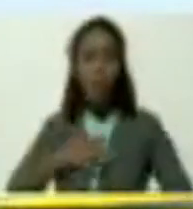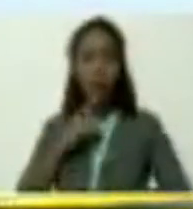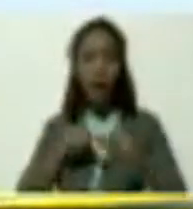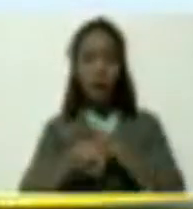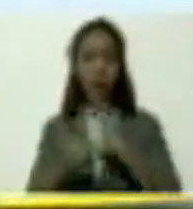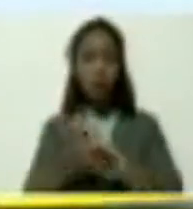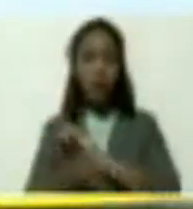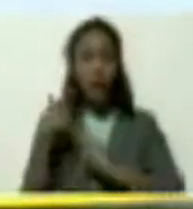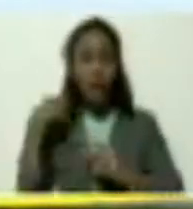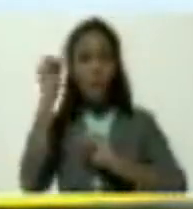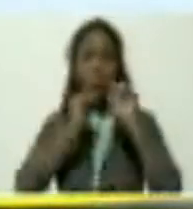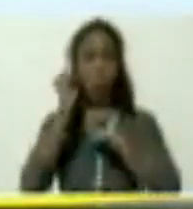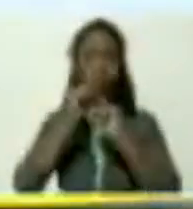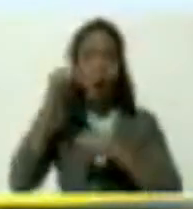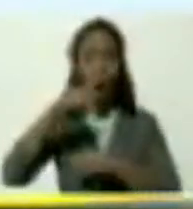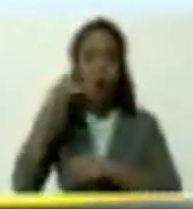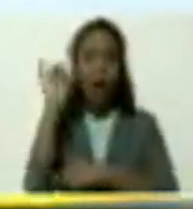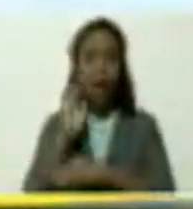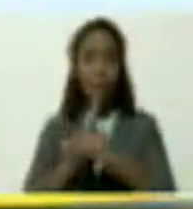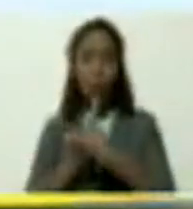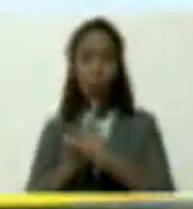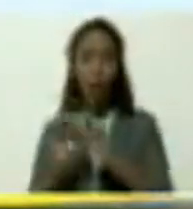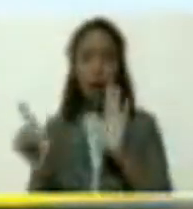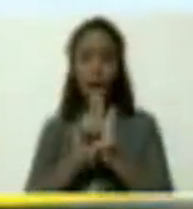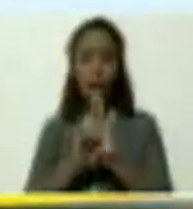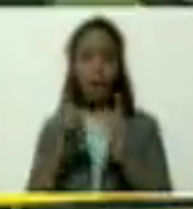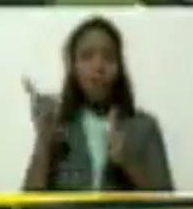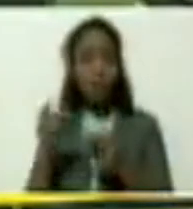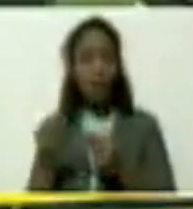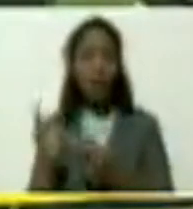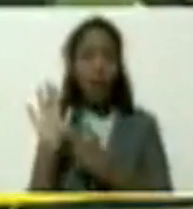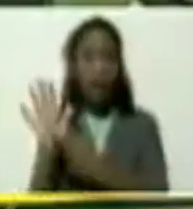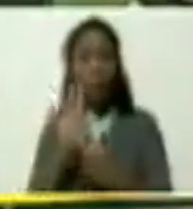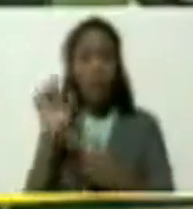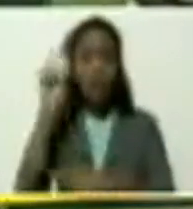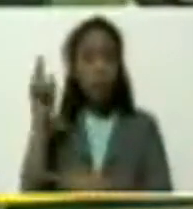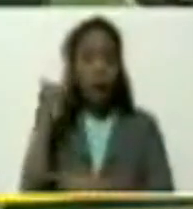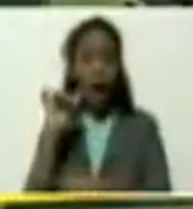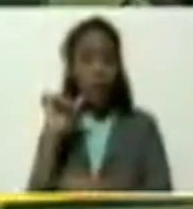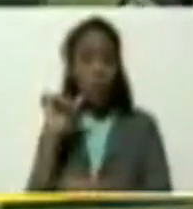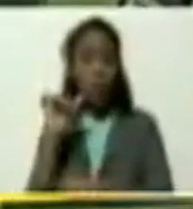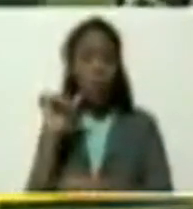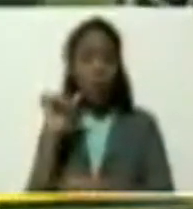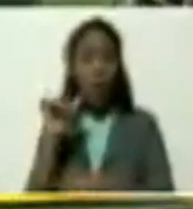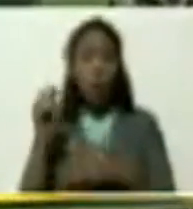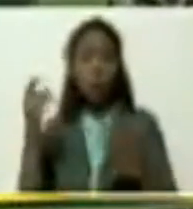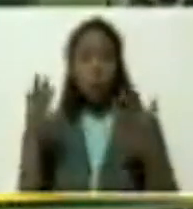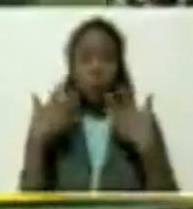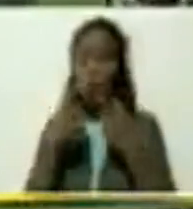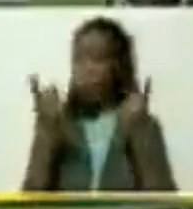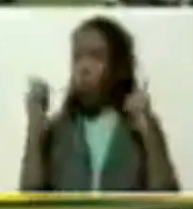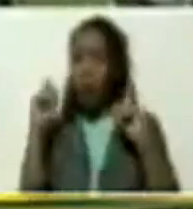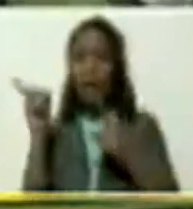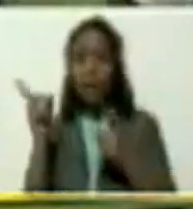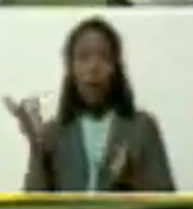a maquinarias que hoy está impedido por la ley. Para dar un ejemplo, Venezuela es un país de clima tropical. Las